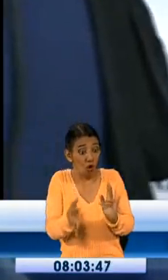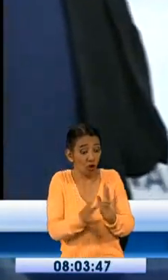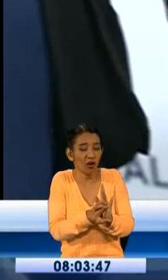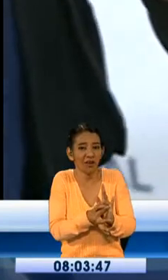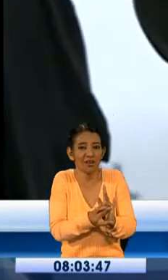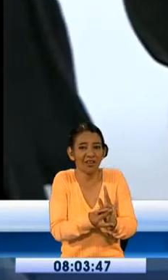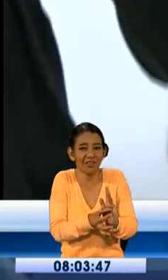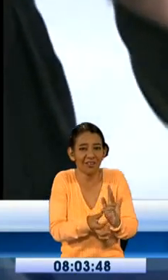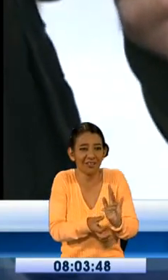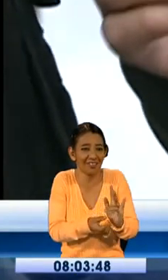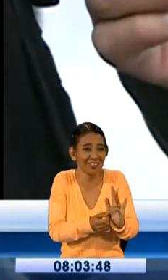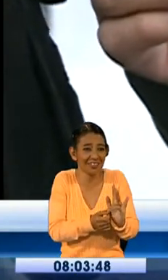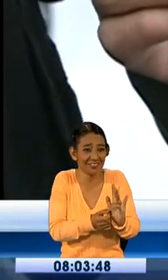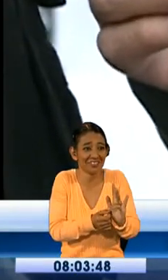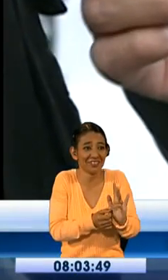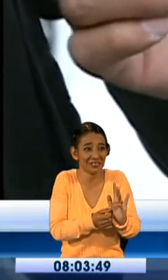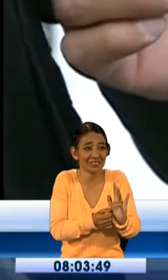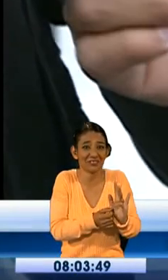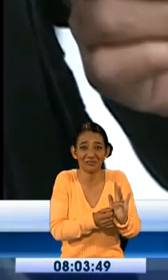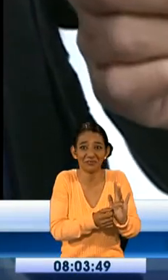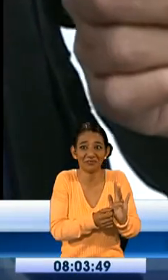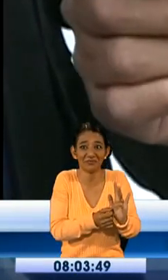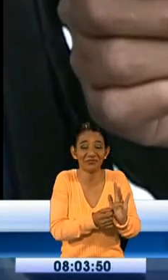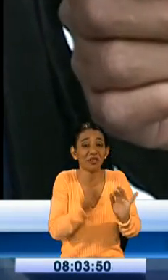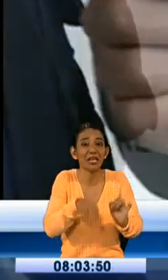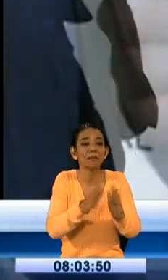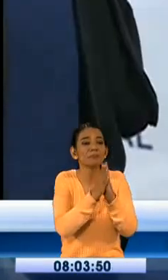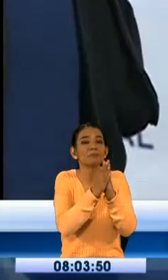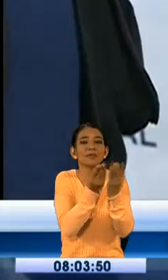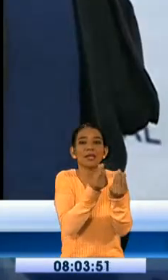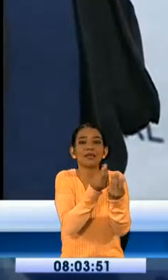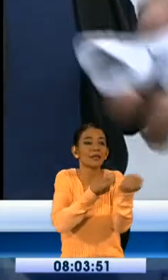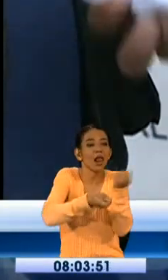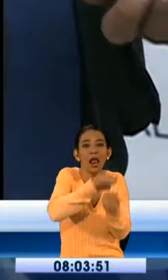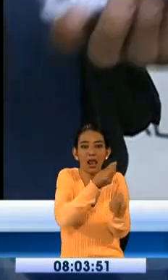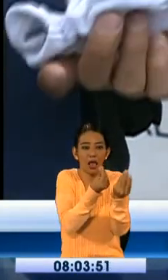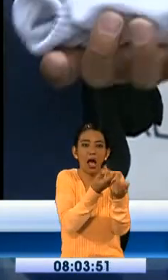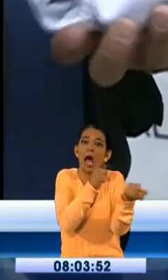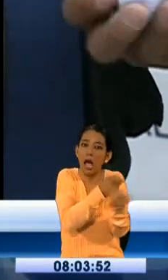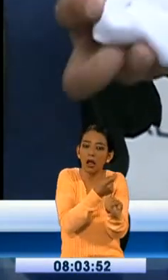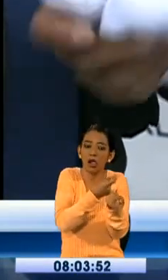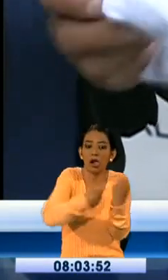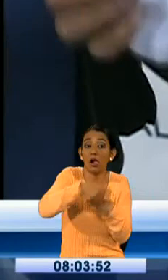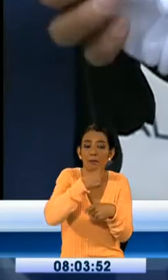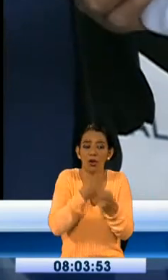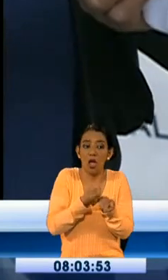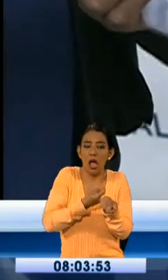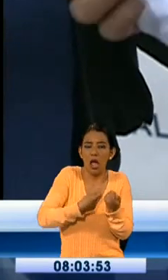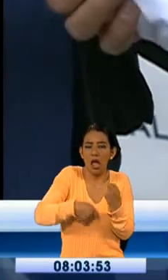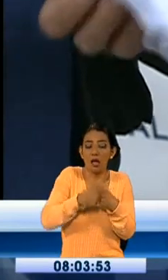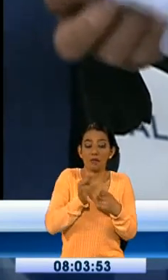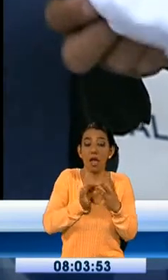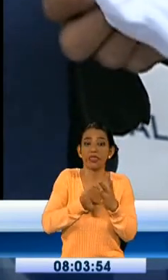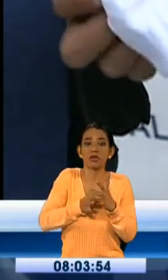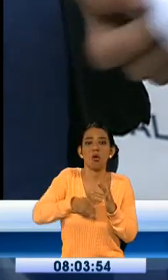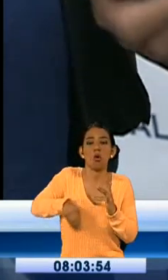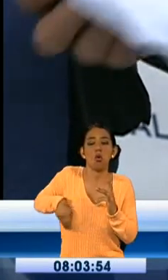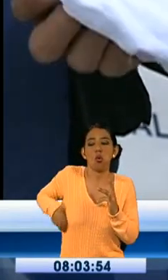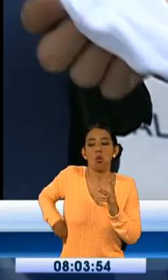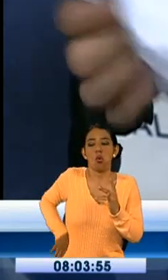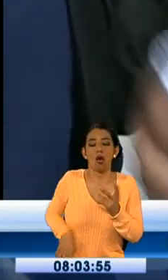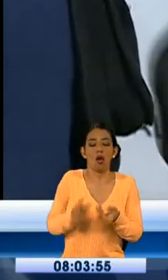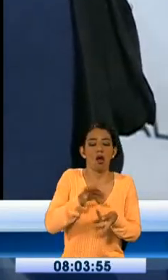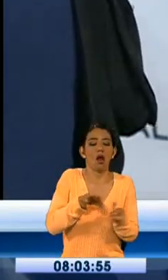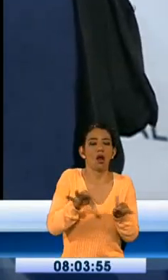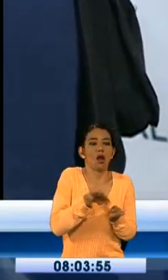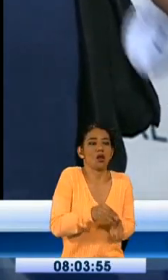Y les proceden a solicitarle dinero. Y ahí hacen el cambiazo. Cuando le ponen el anillo, le van a entregar, le